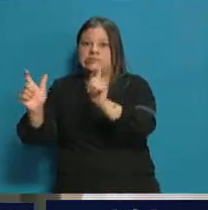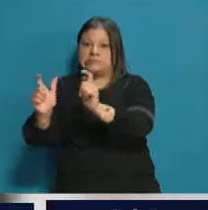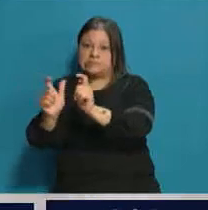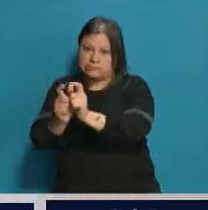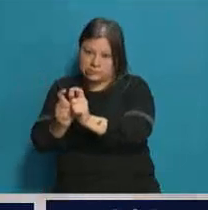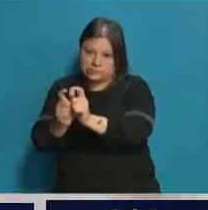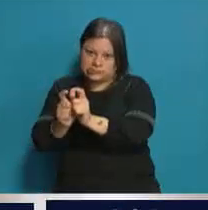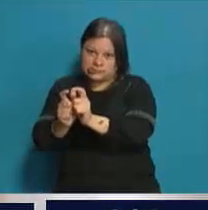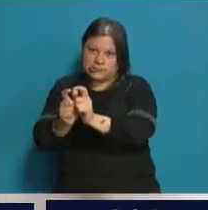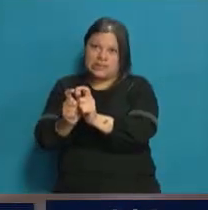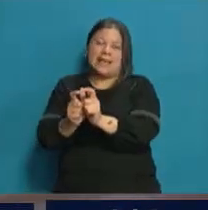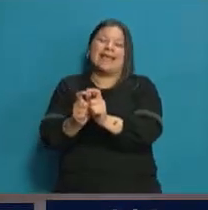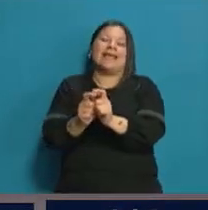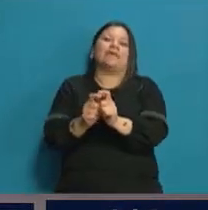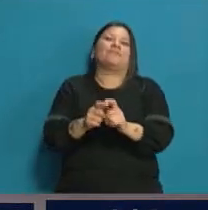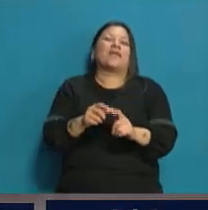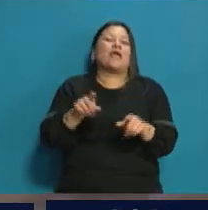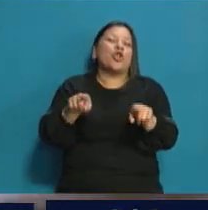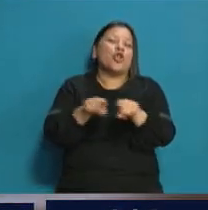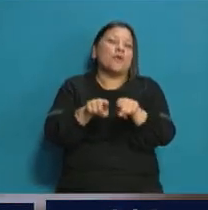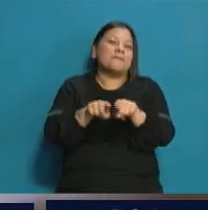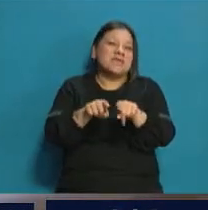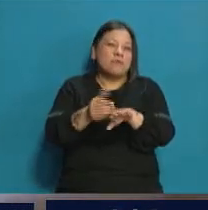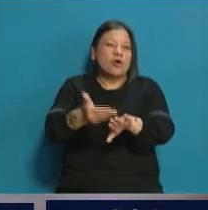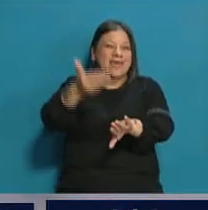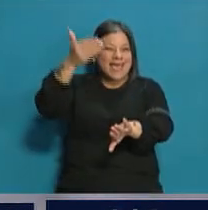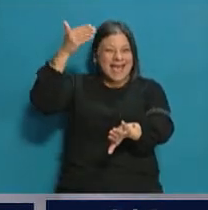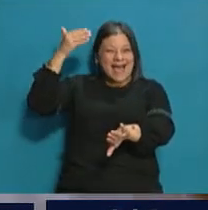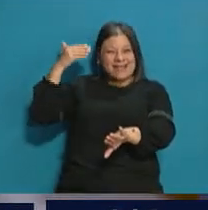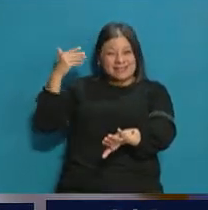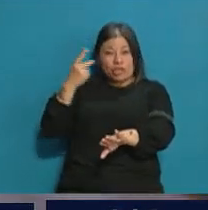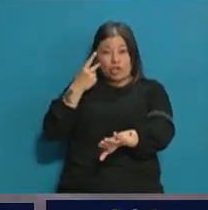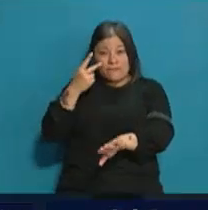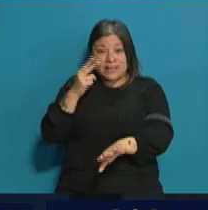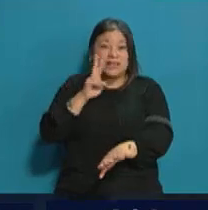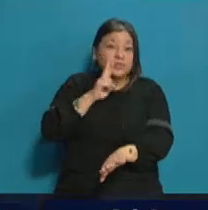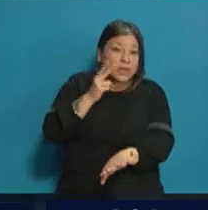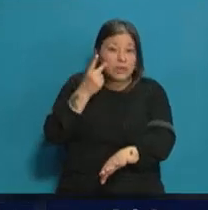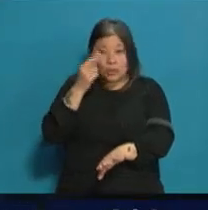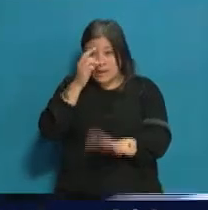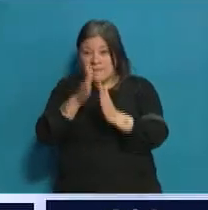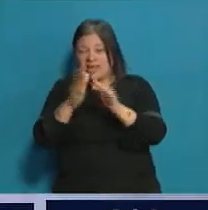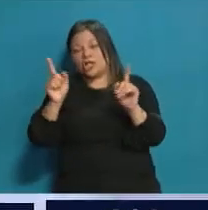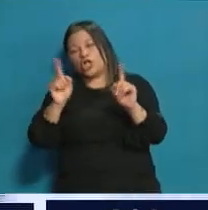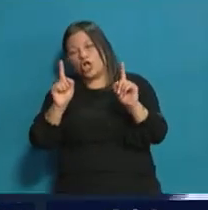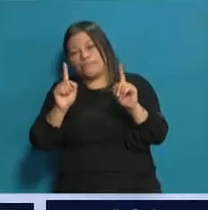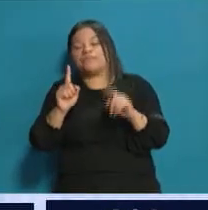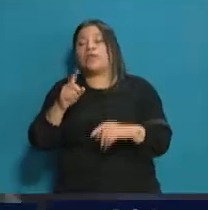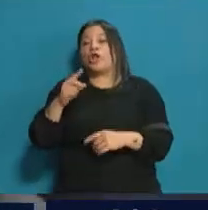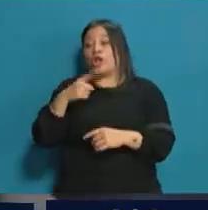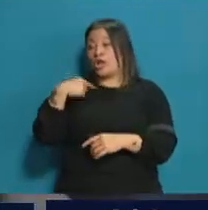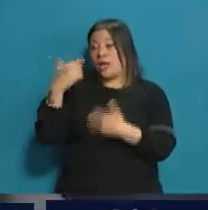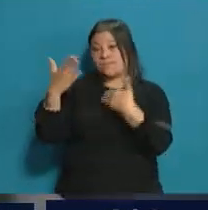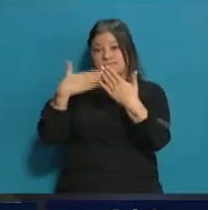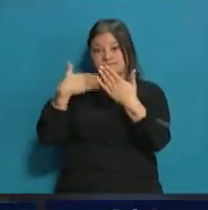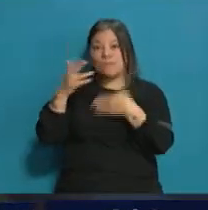hacer referencia que no es la misma cantidad de casos que nosotros observábamos en años anteriores. Uh-huh. Bueno, nosotros hablamos con Iris Aguilar, que ella es jefa del Departamento